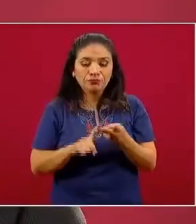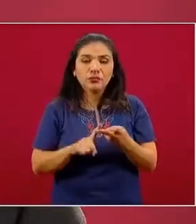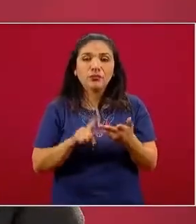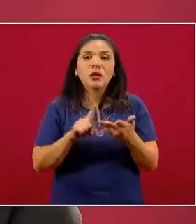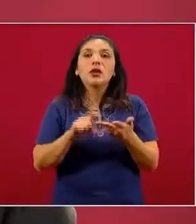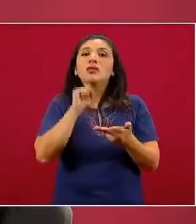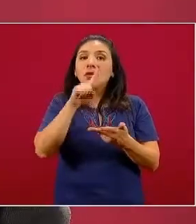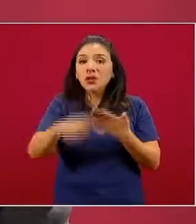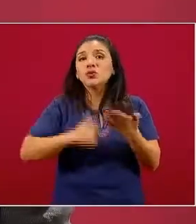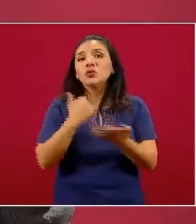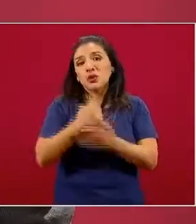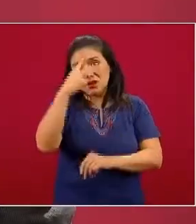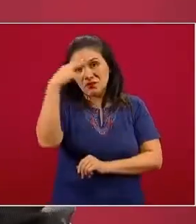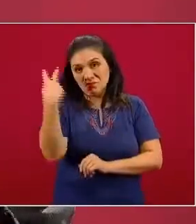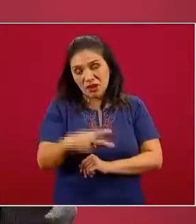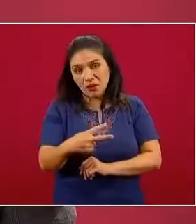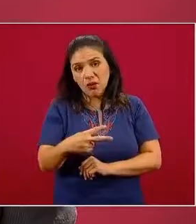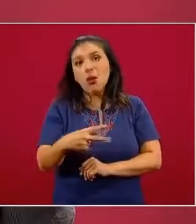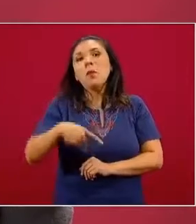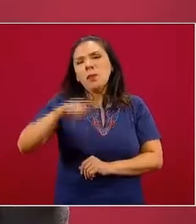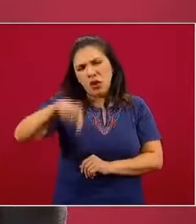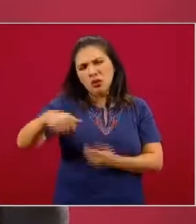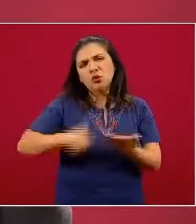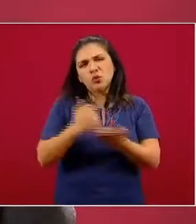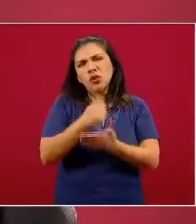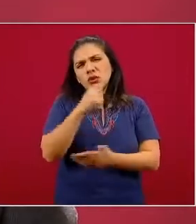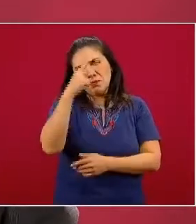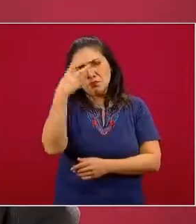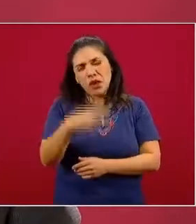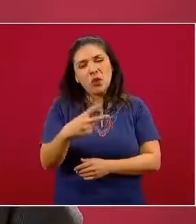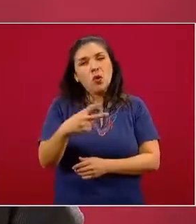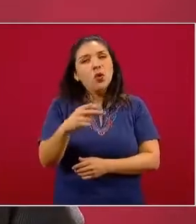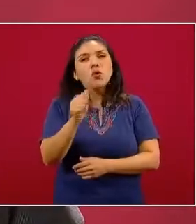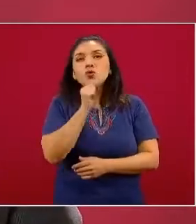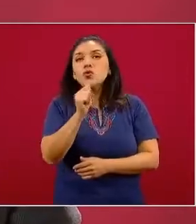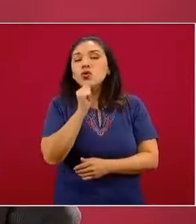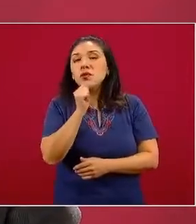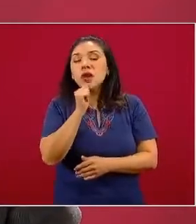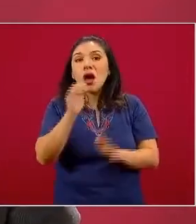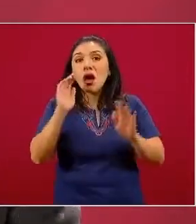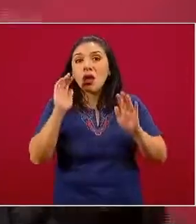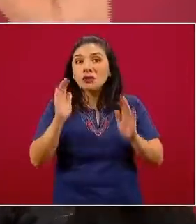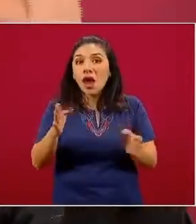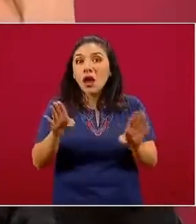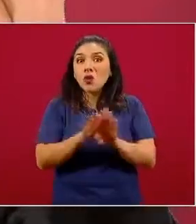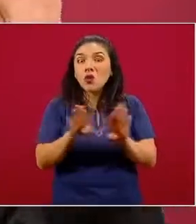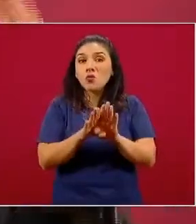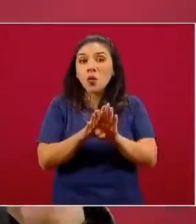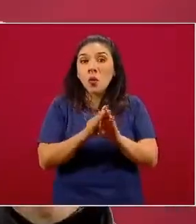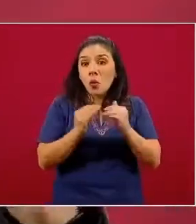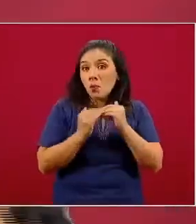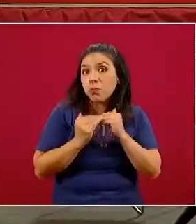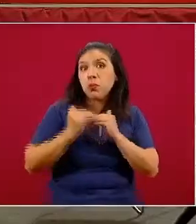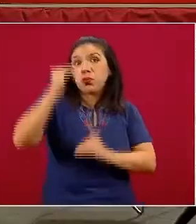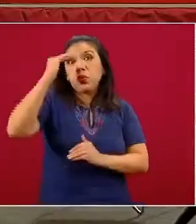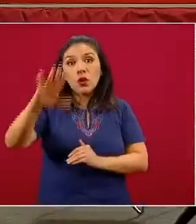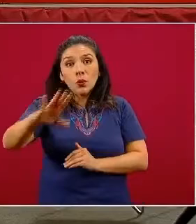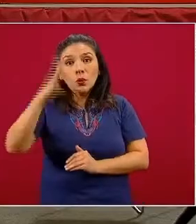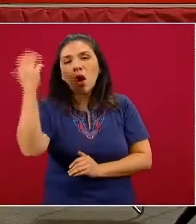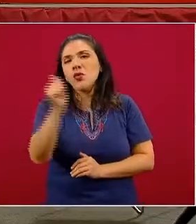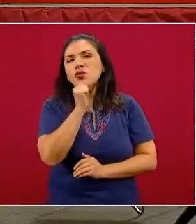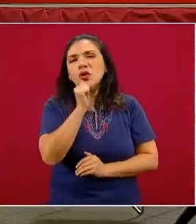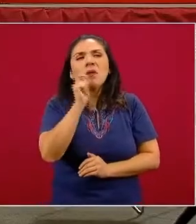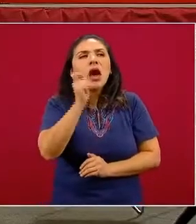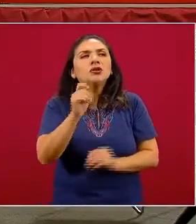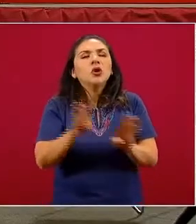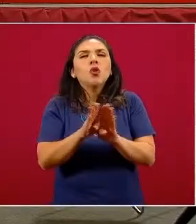en la propia Ciudad de México, aunque en la Ciudad de México no se encuentra en una etapa de crecimiento rápido, sino